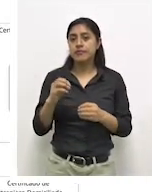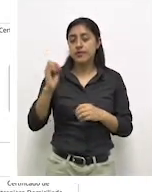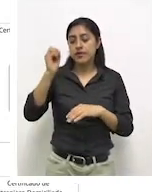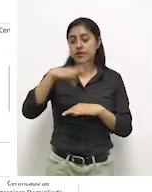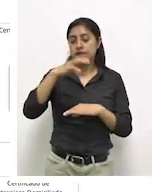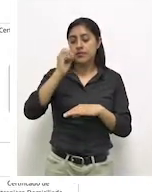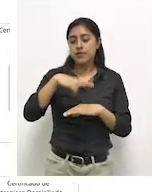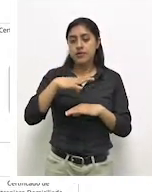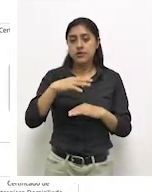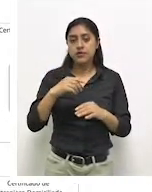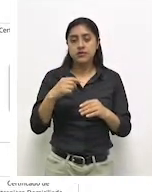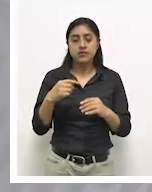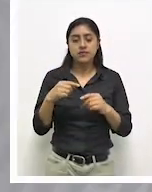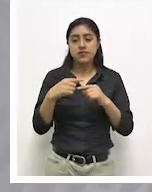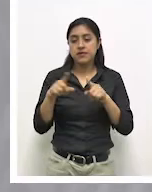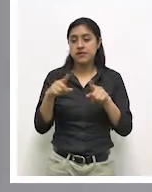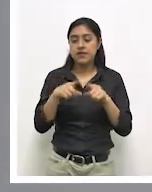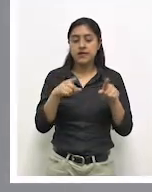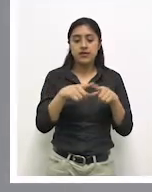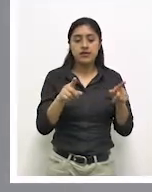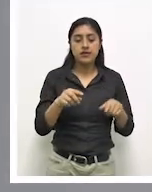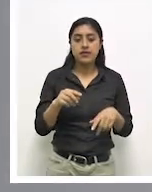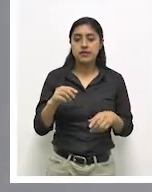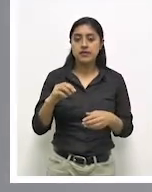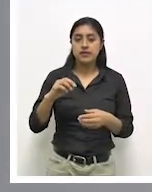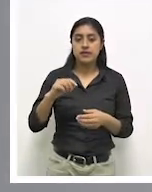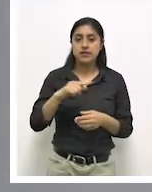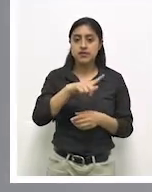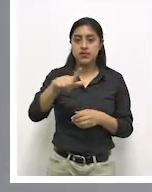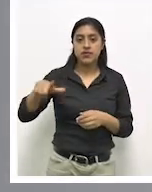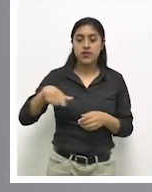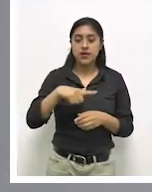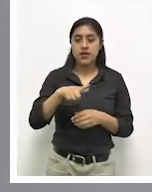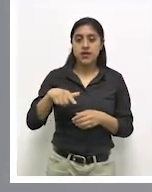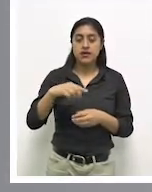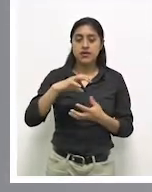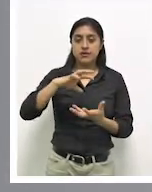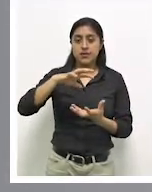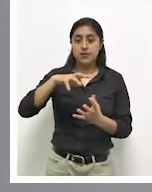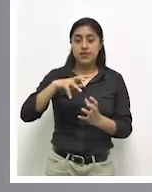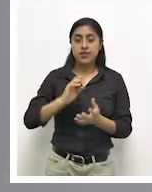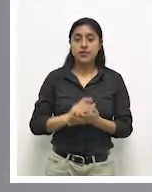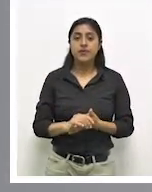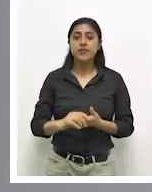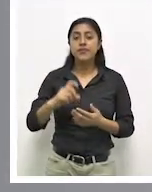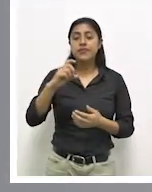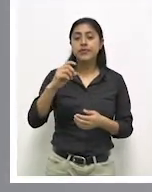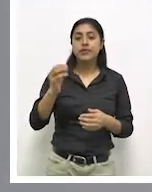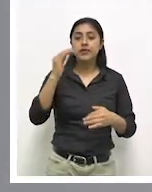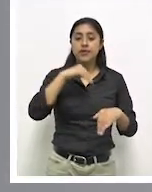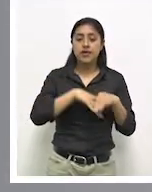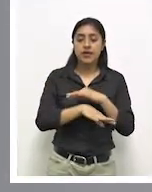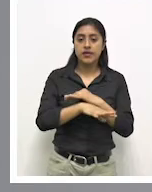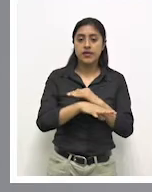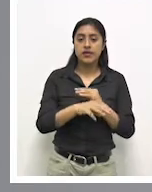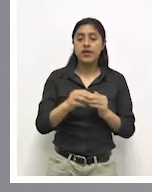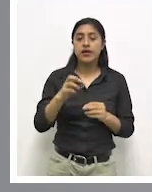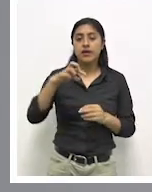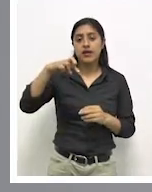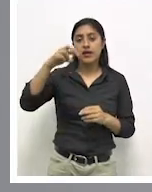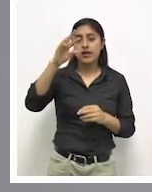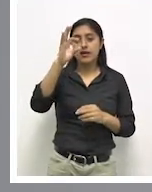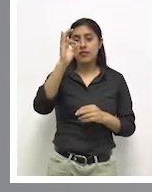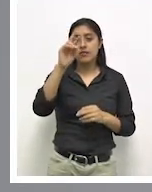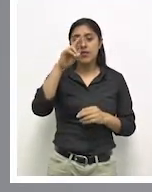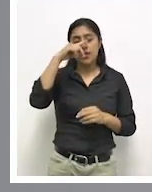en cualquier parte del mundo. Al entrar al portal, se solicitarán datos como el código único de identificación CUI,